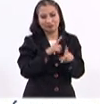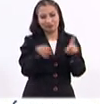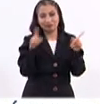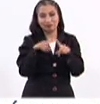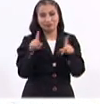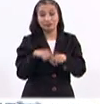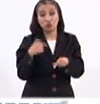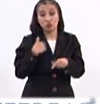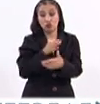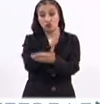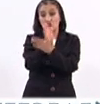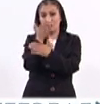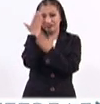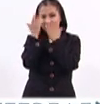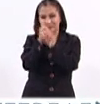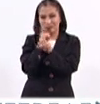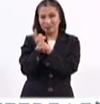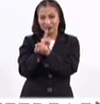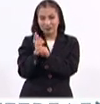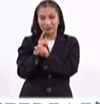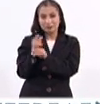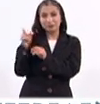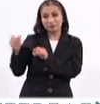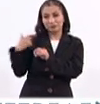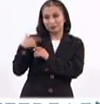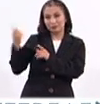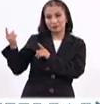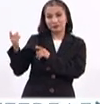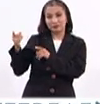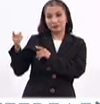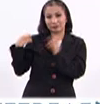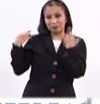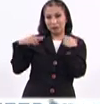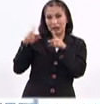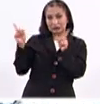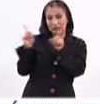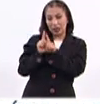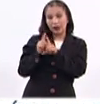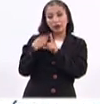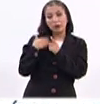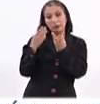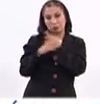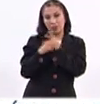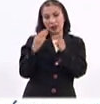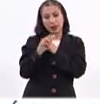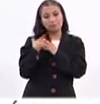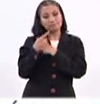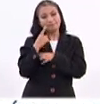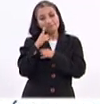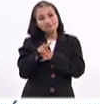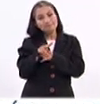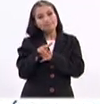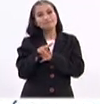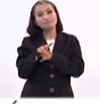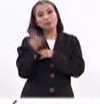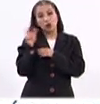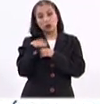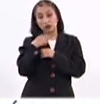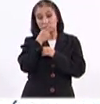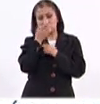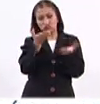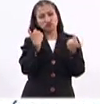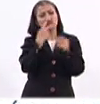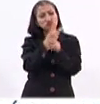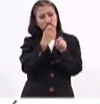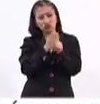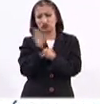Entonces, cuando entro a la carrera, me topo con la maestra que nos da la materia, y cuando nos extiende